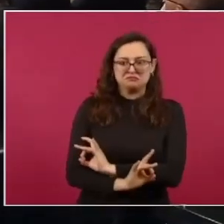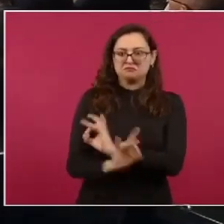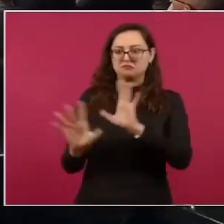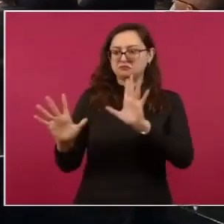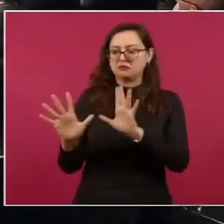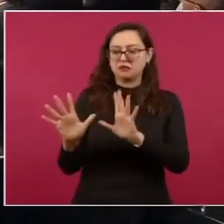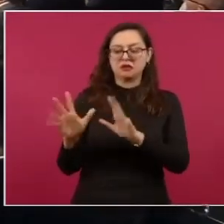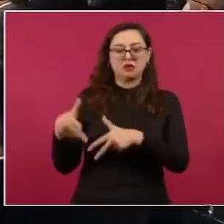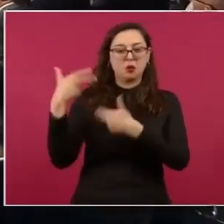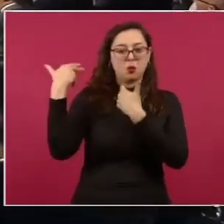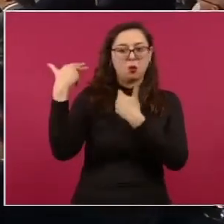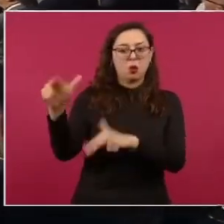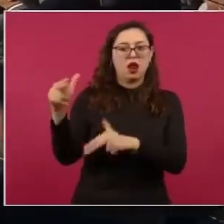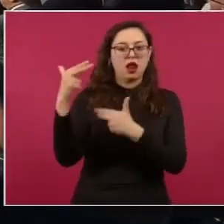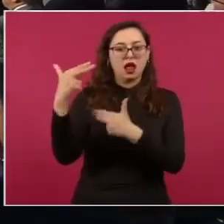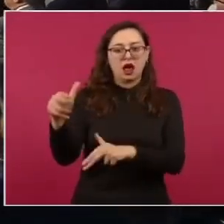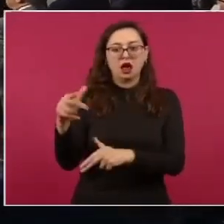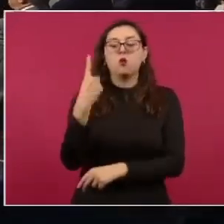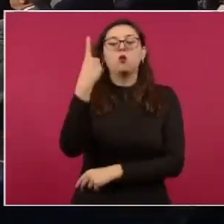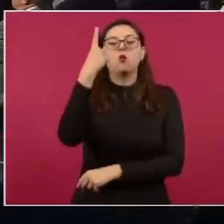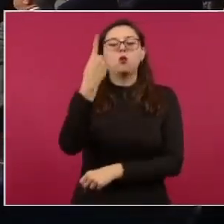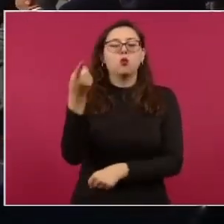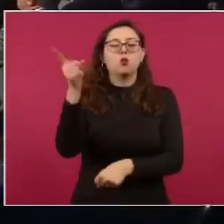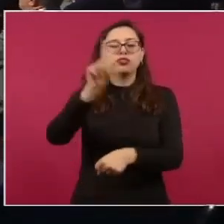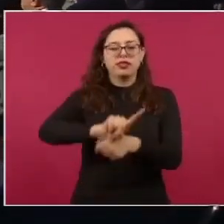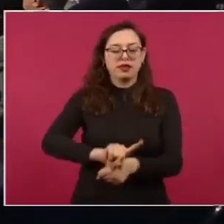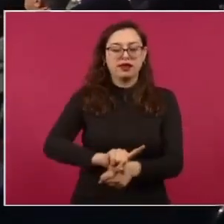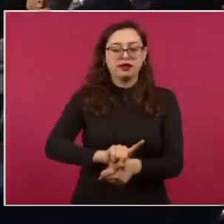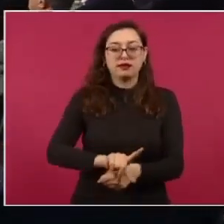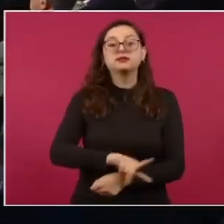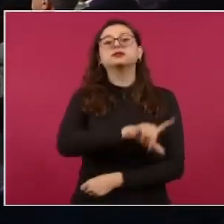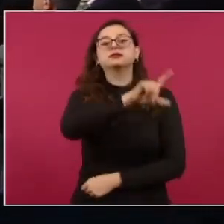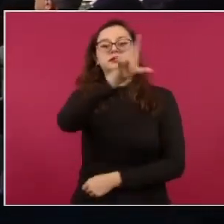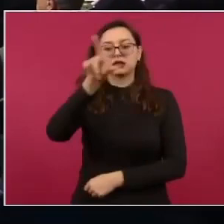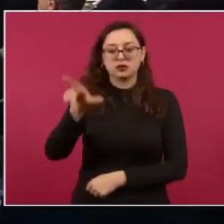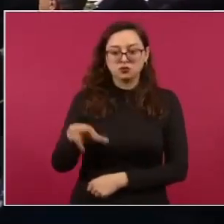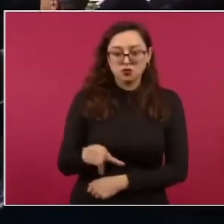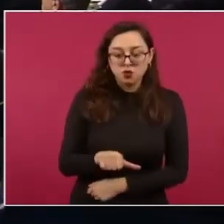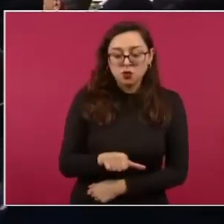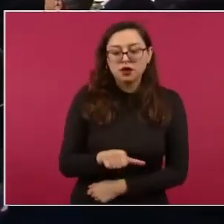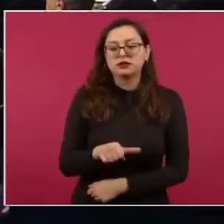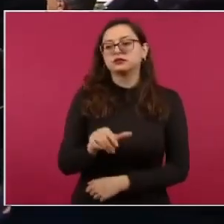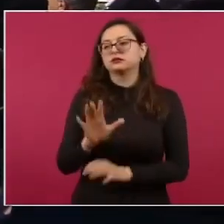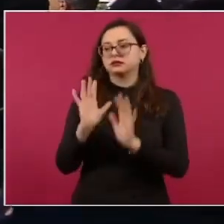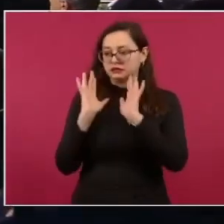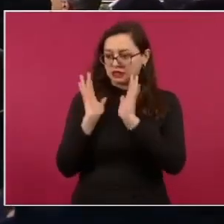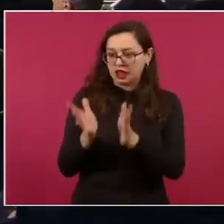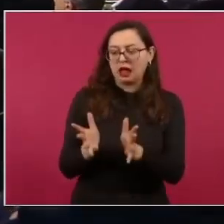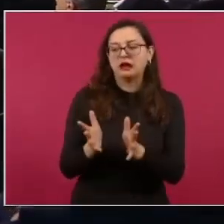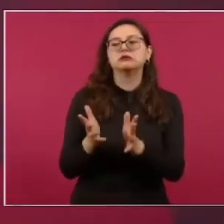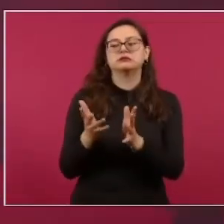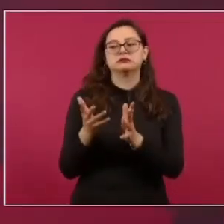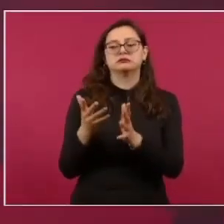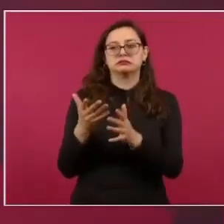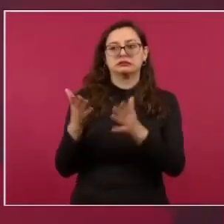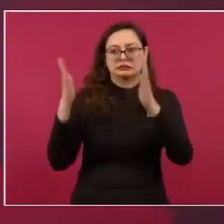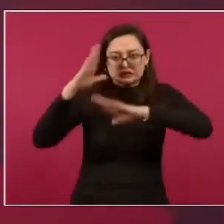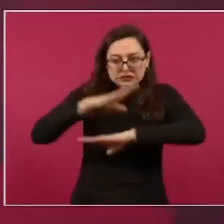muy poco, casi 24 horas, se levantó, pero finalmente formaba parte de